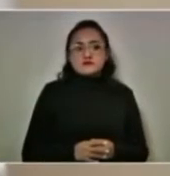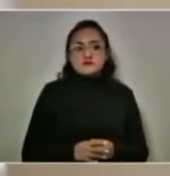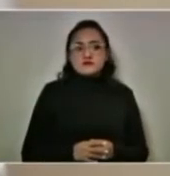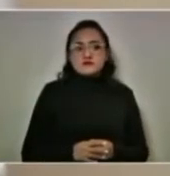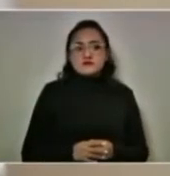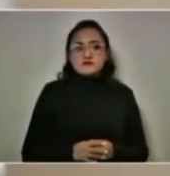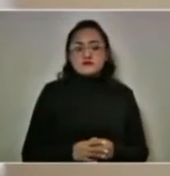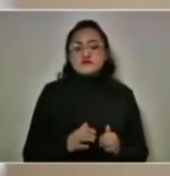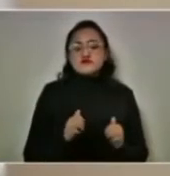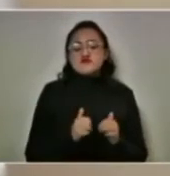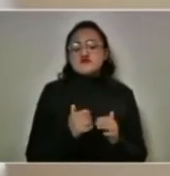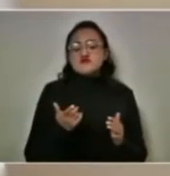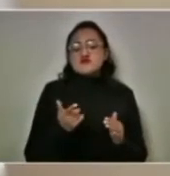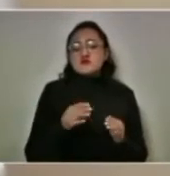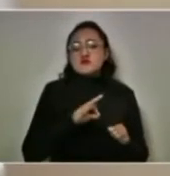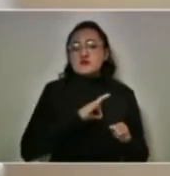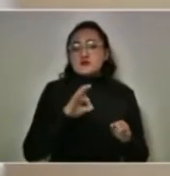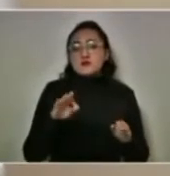controlada.